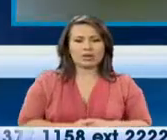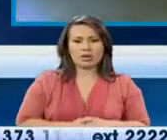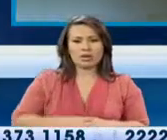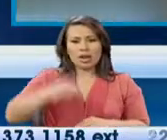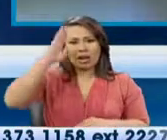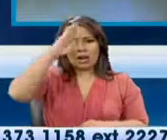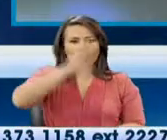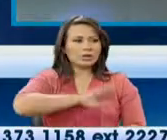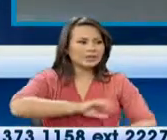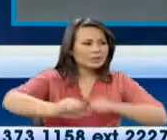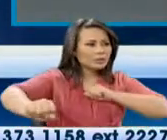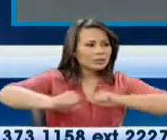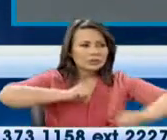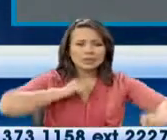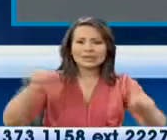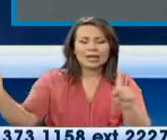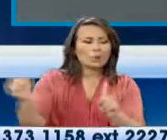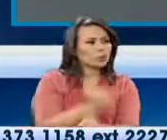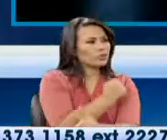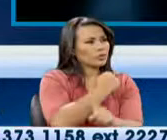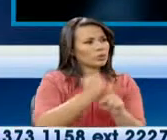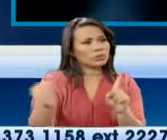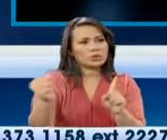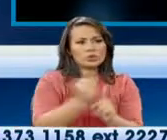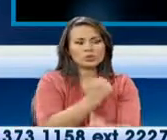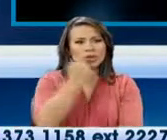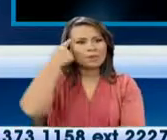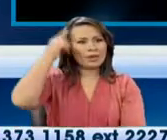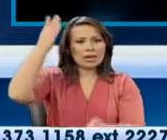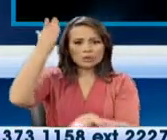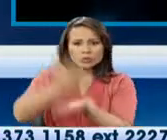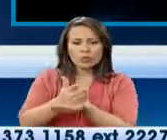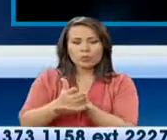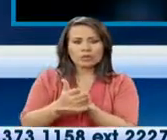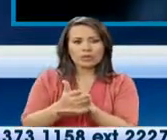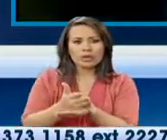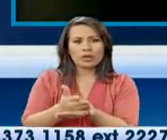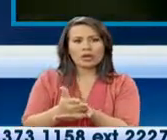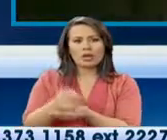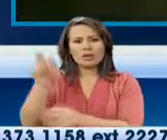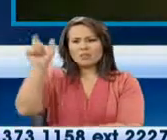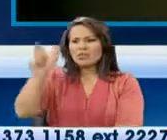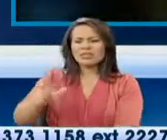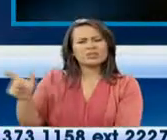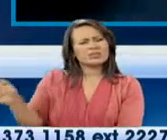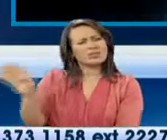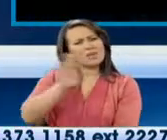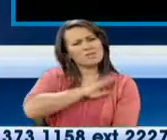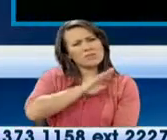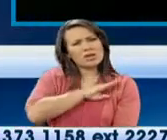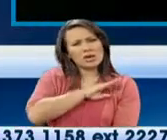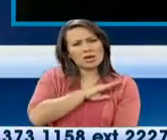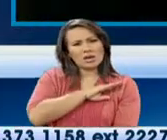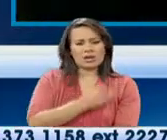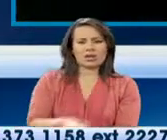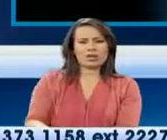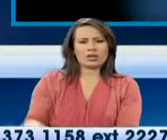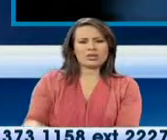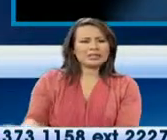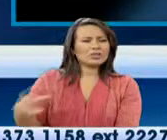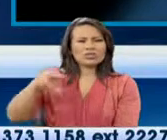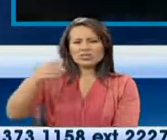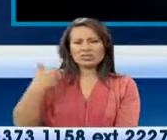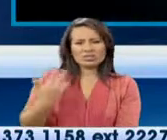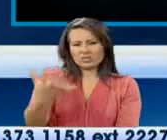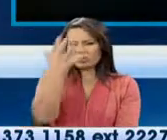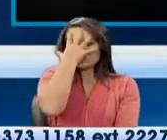hace mucho tiempo, cómo trabajan denodadamente para evitar que estos degenerados, que estos perversos,